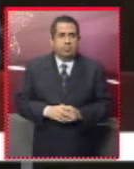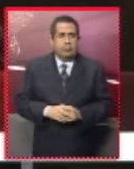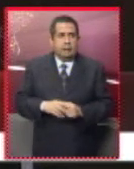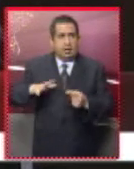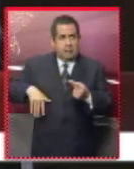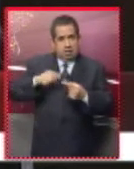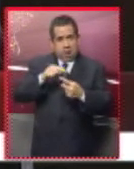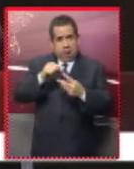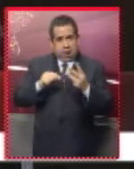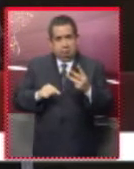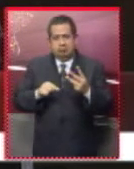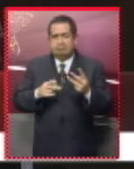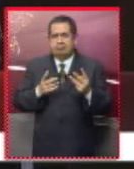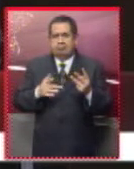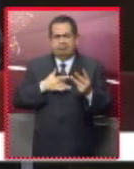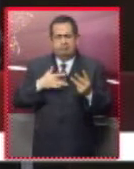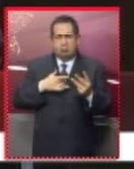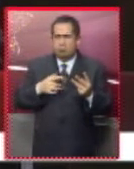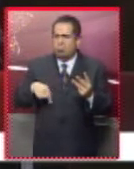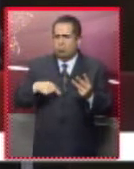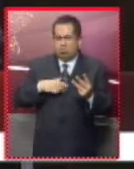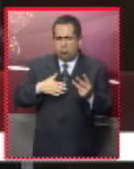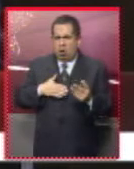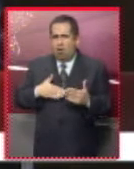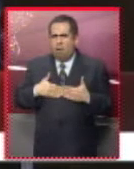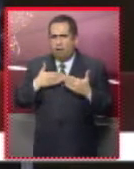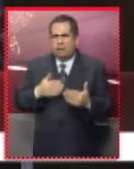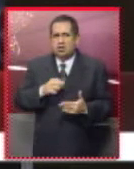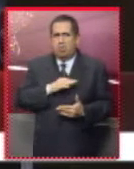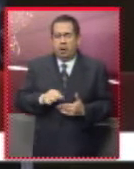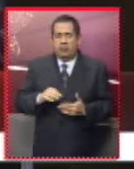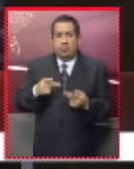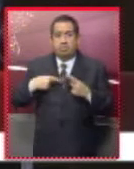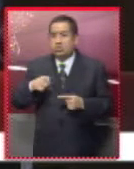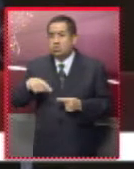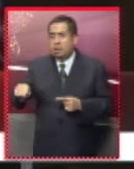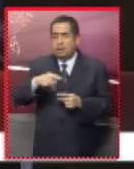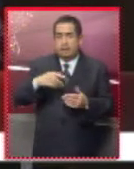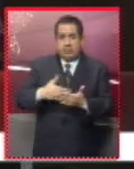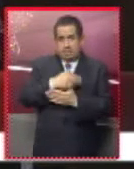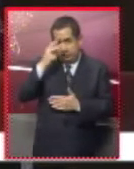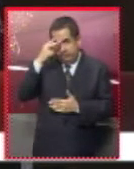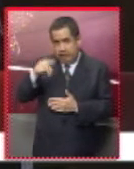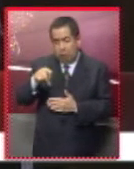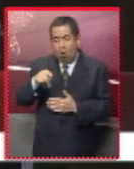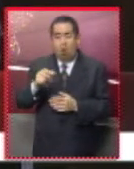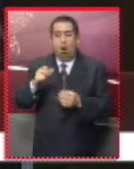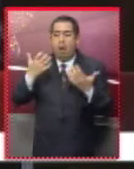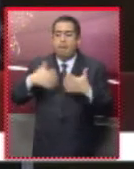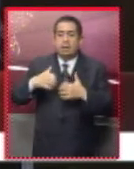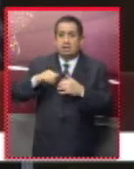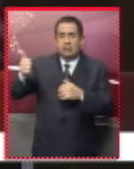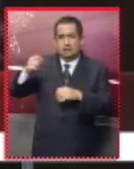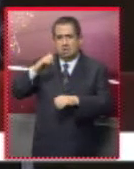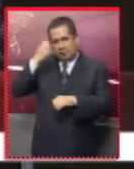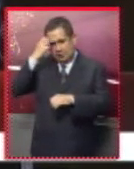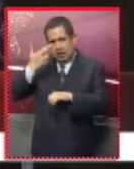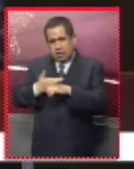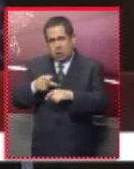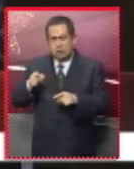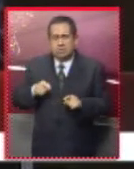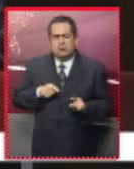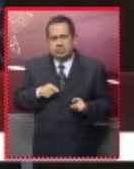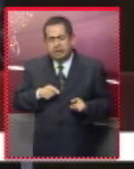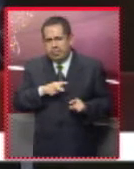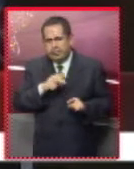3 condiciones fortalecen la confianza tanto de los mexicanos como de los inversionistas en la